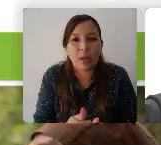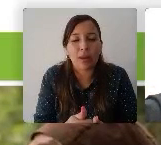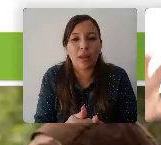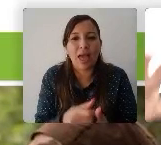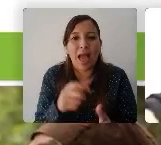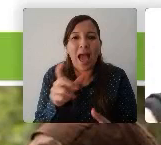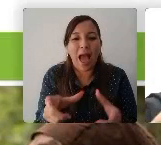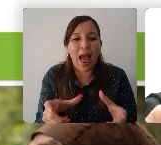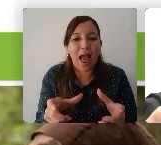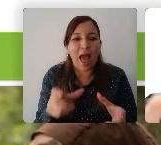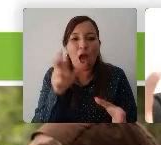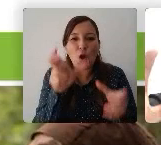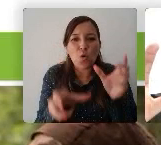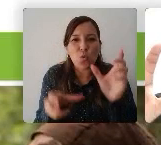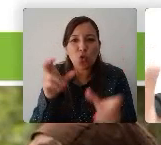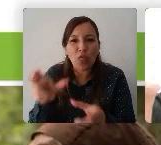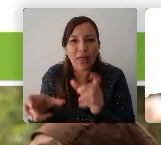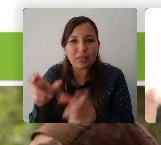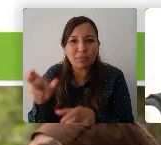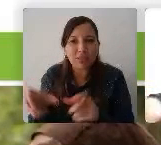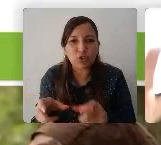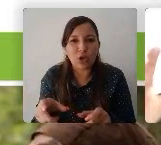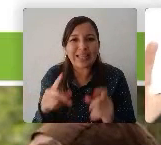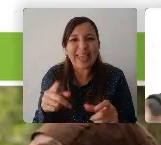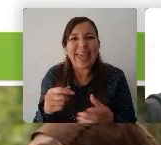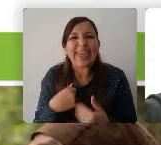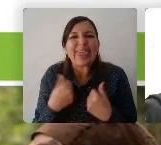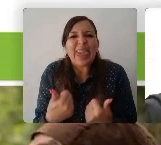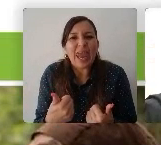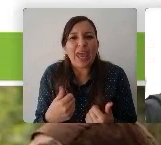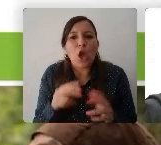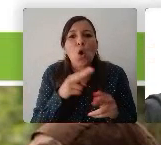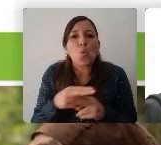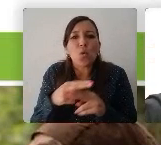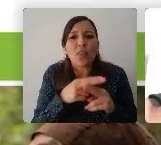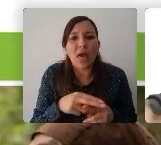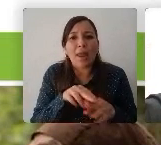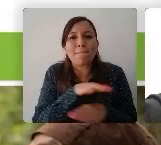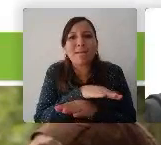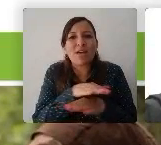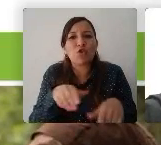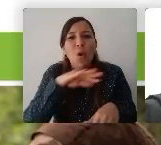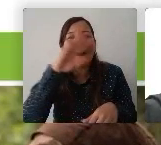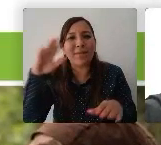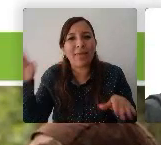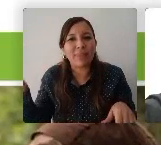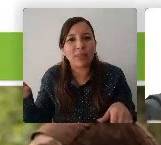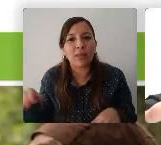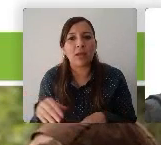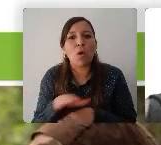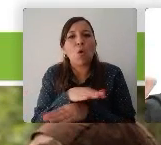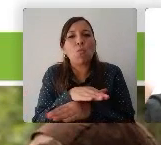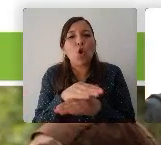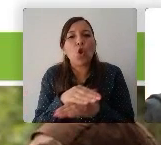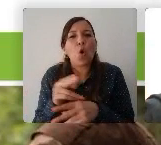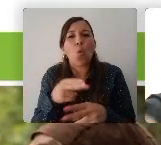pues, hay un grupo de personas que está haciendo algo por conservar el territorio, ¿no? Por conservar los bosques que nos dan